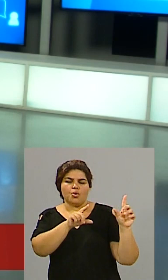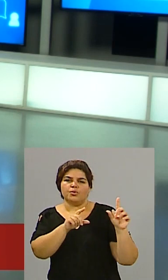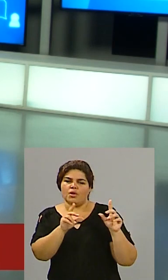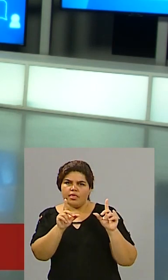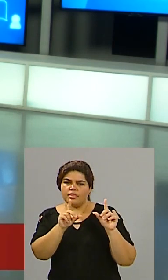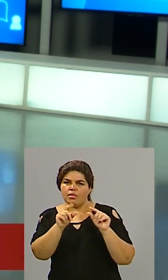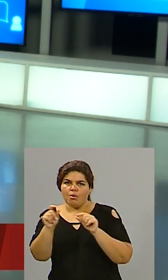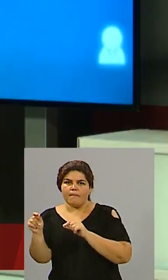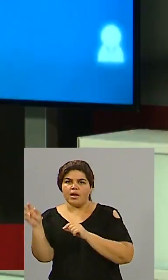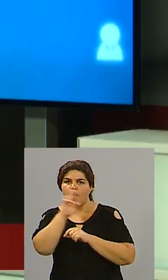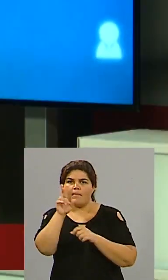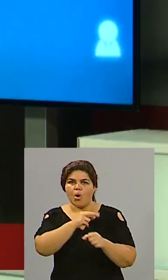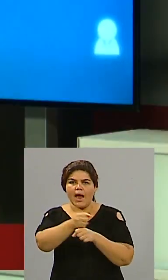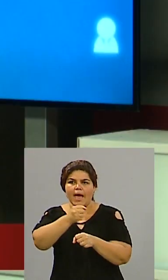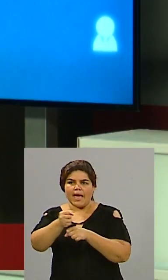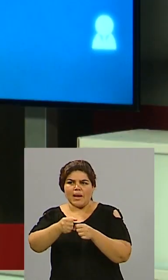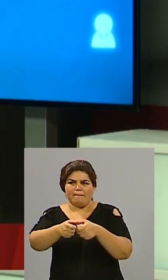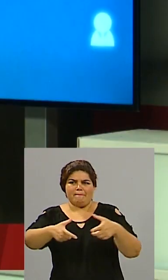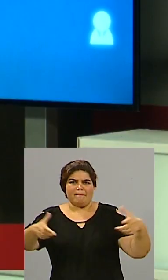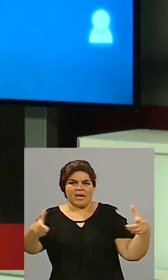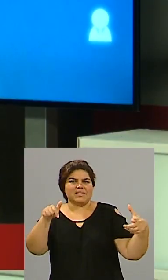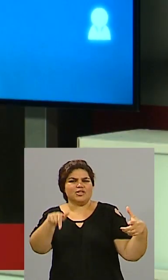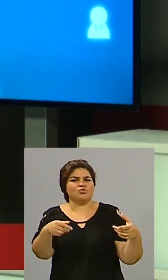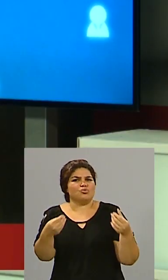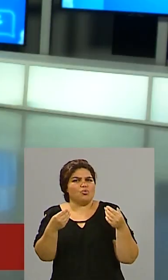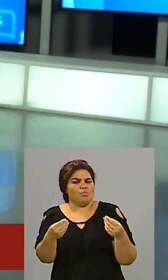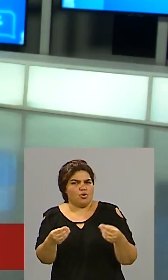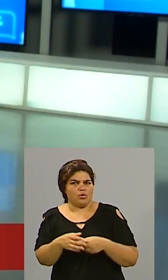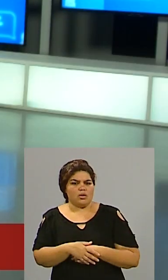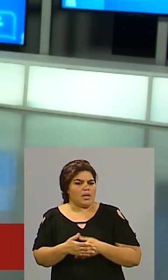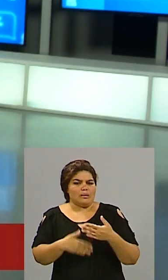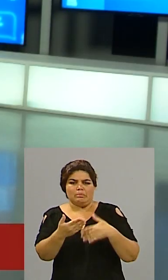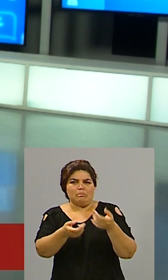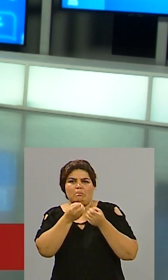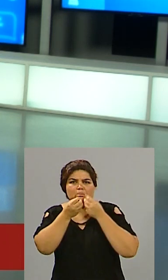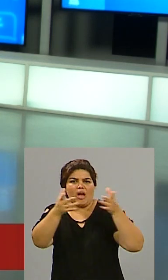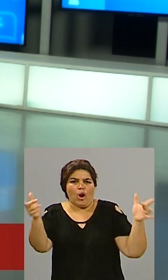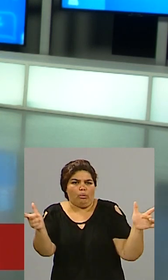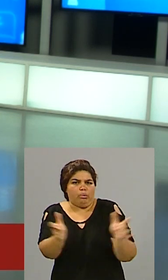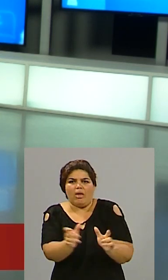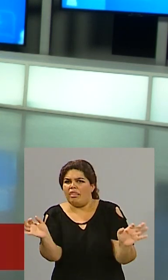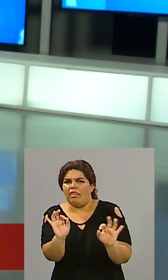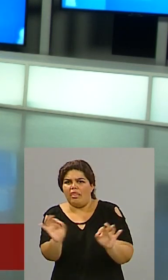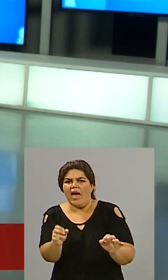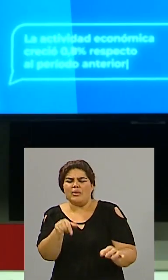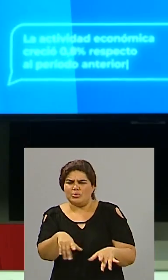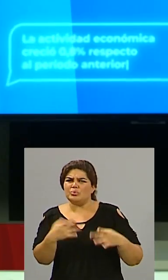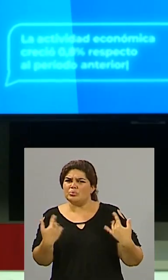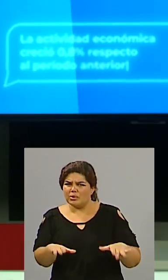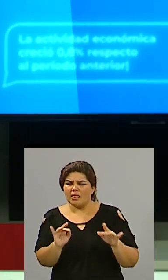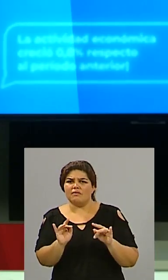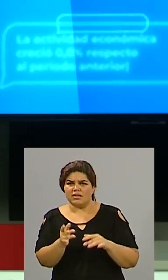en general en la Argentina y que no han mejorado esos números. Digo, siempre son realmente muy dolorosos. Sí, hay dos cosas